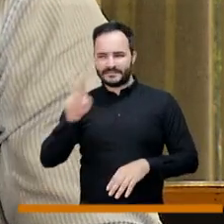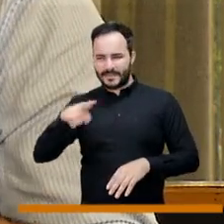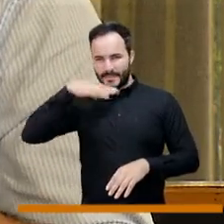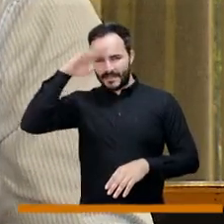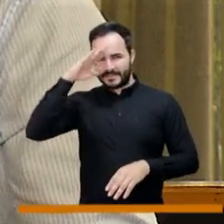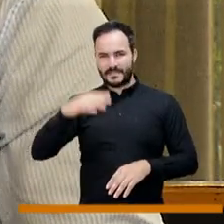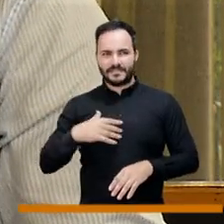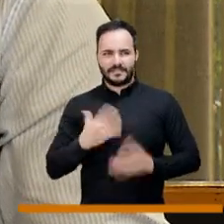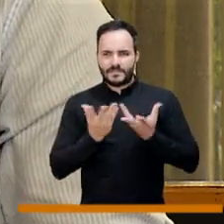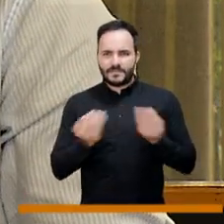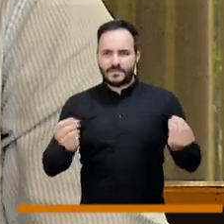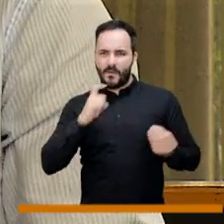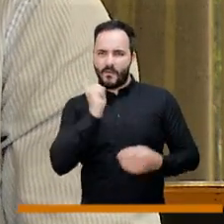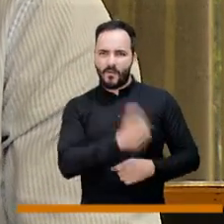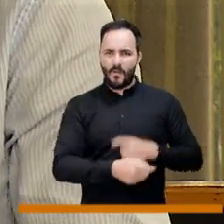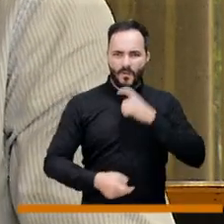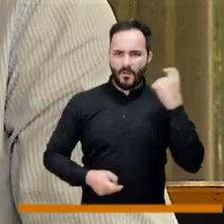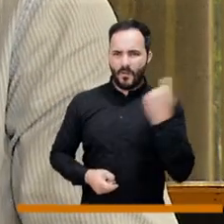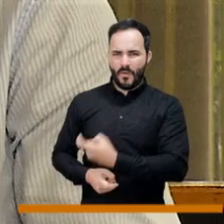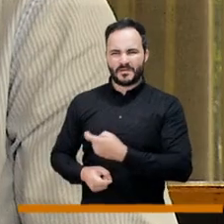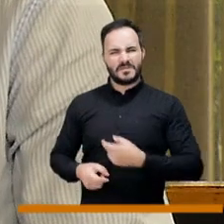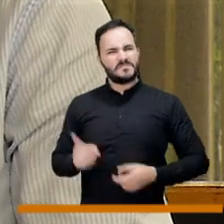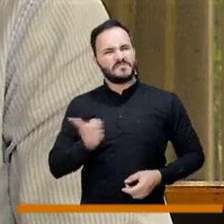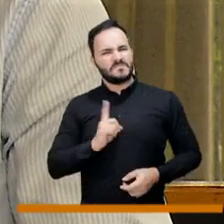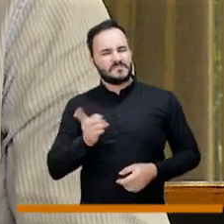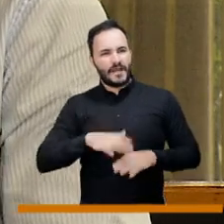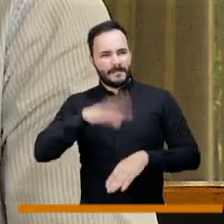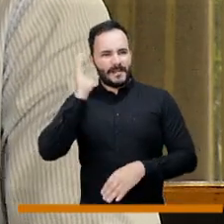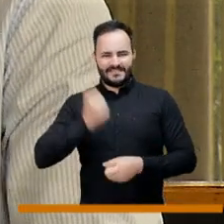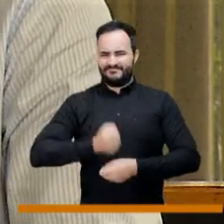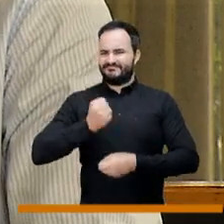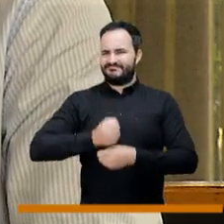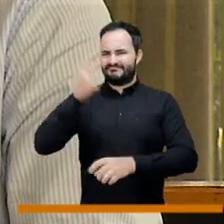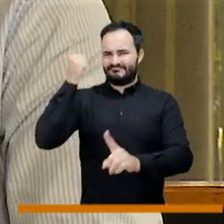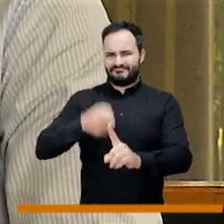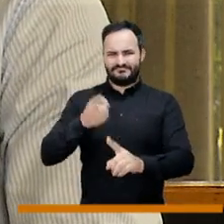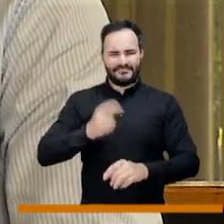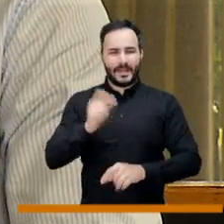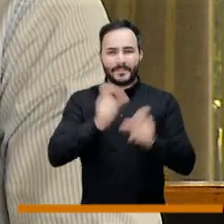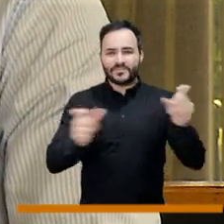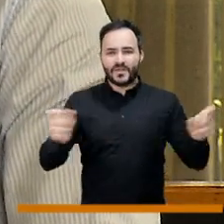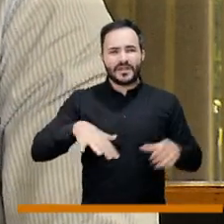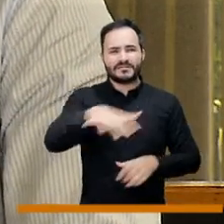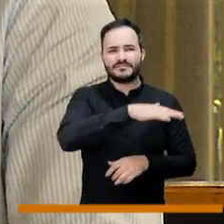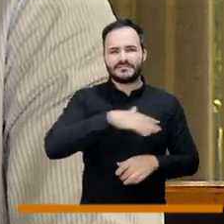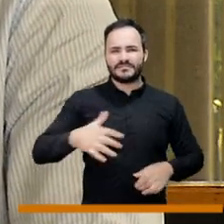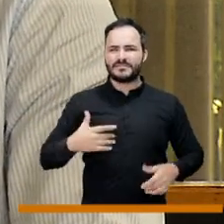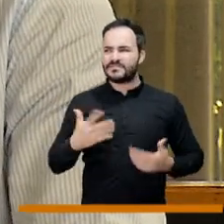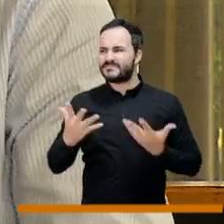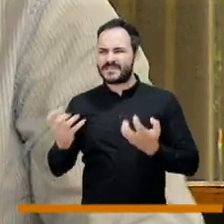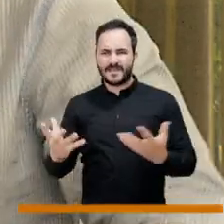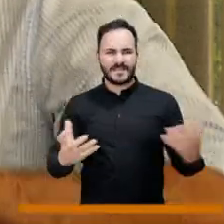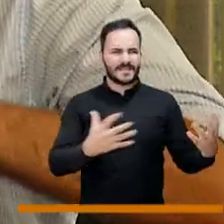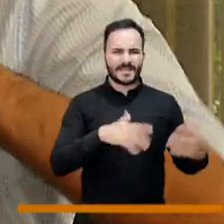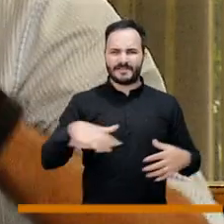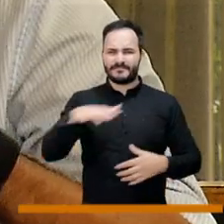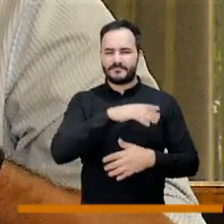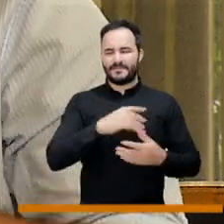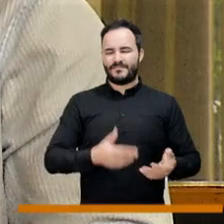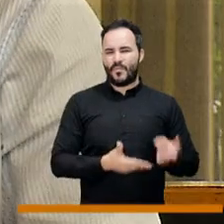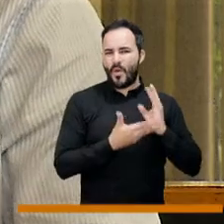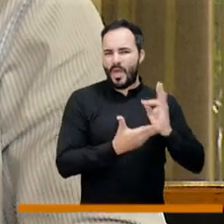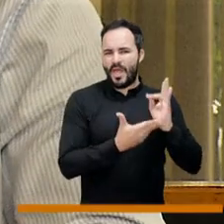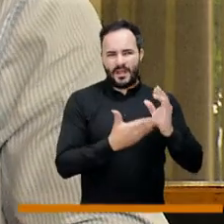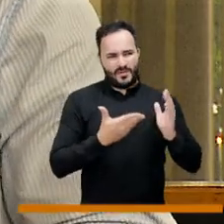Medellín le gusta trabajar. A Medellín no le gusta adicionalmente las personas que están tratando de romper